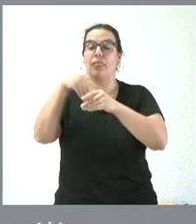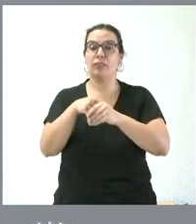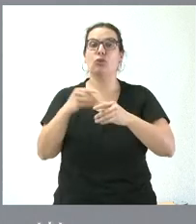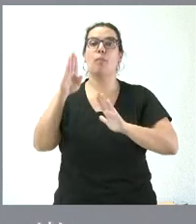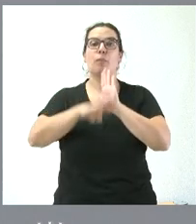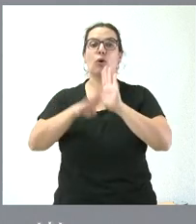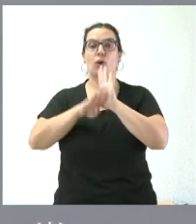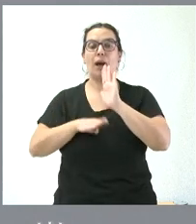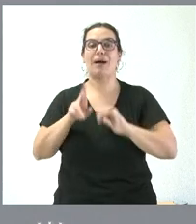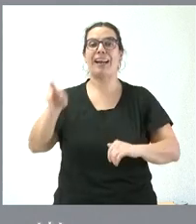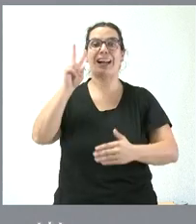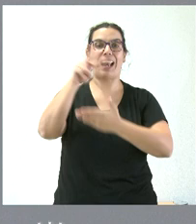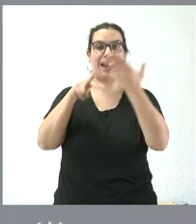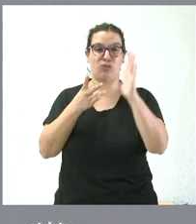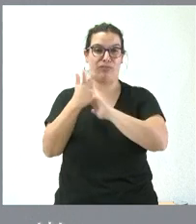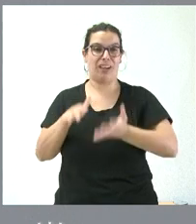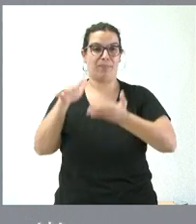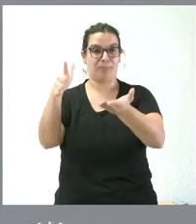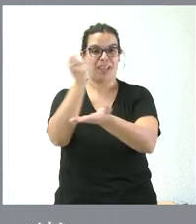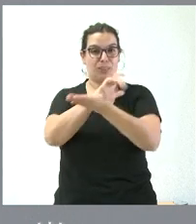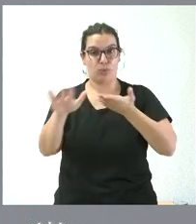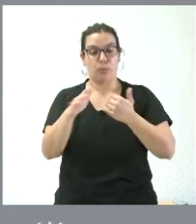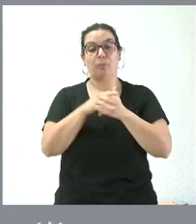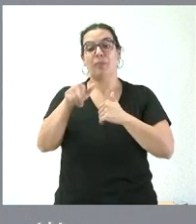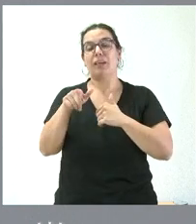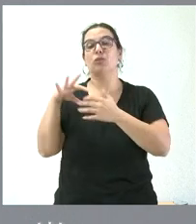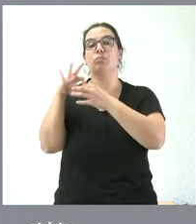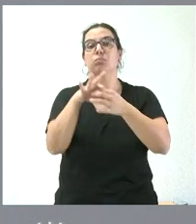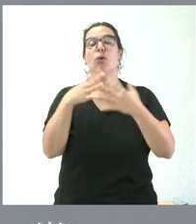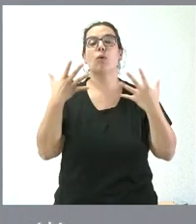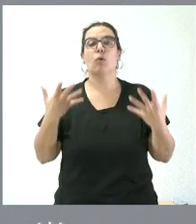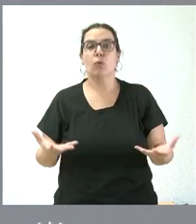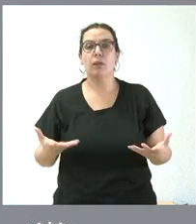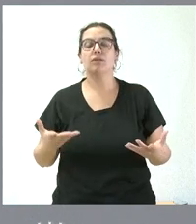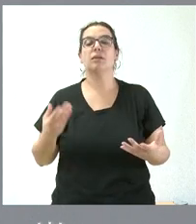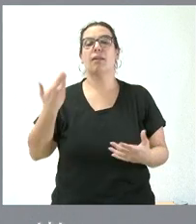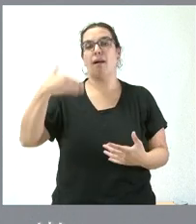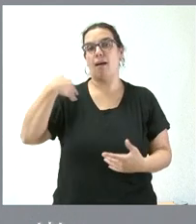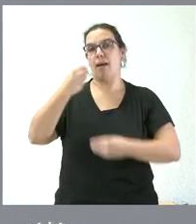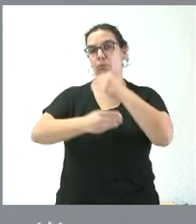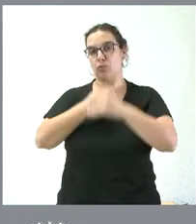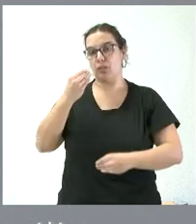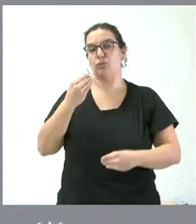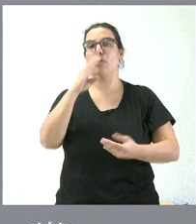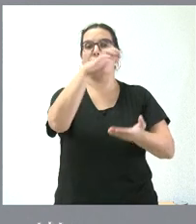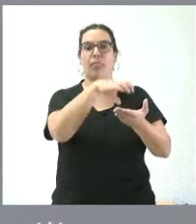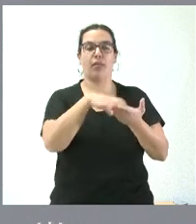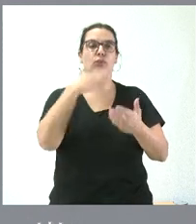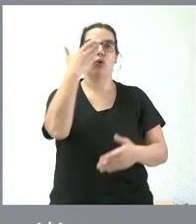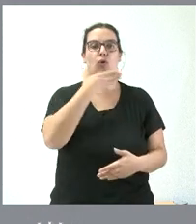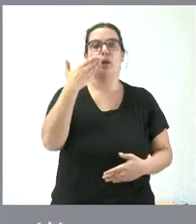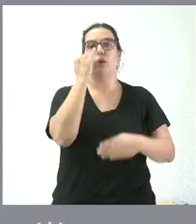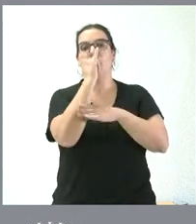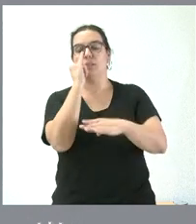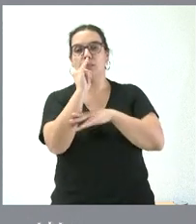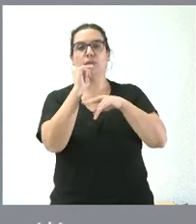texto el programa releo esta actuación es correlativa a la que hemos ya realizado en relación con los colegios e institutos